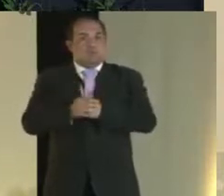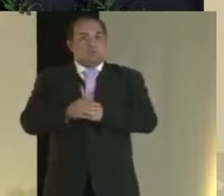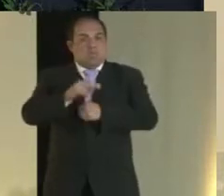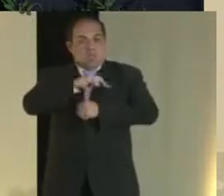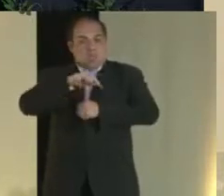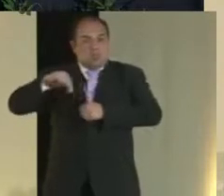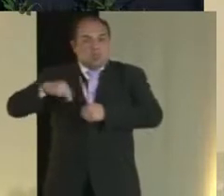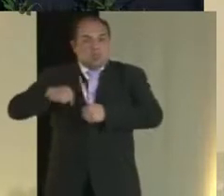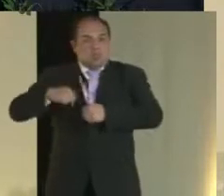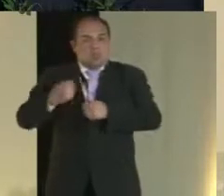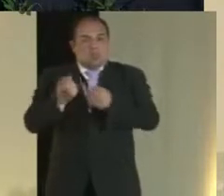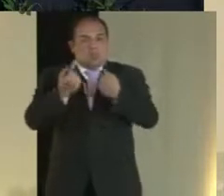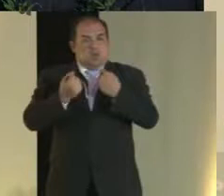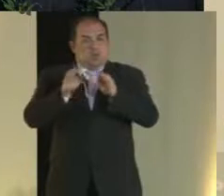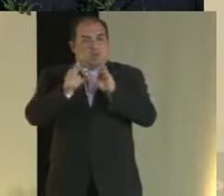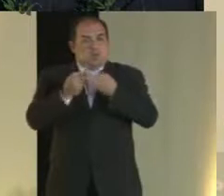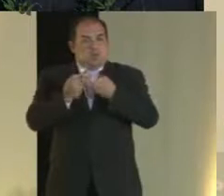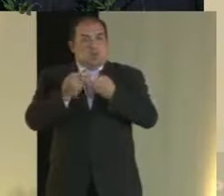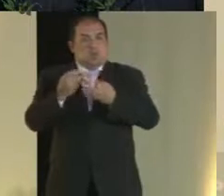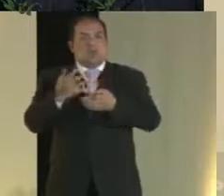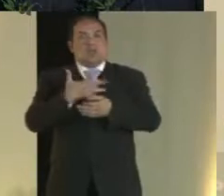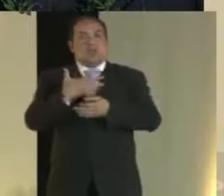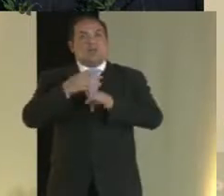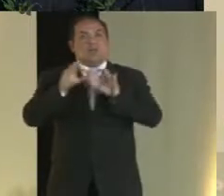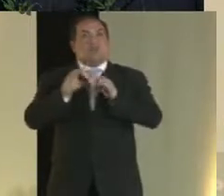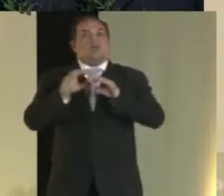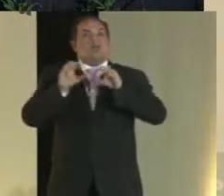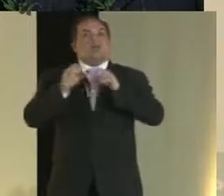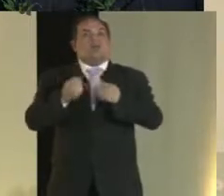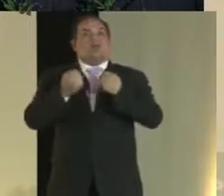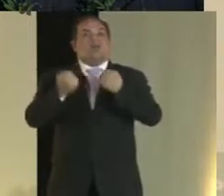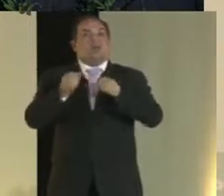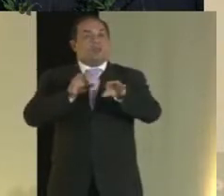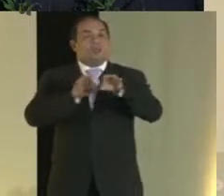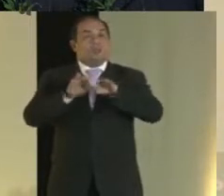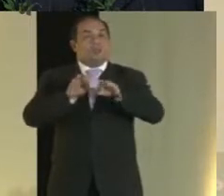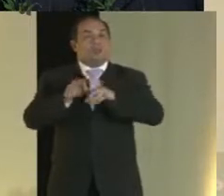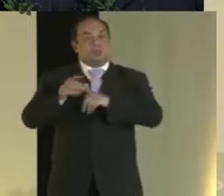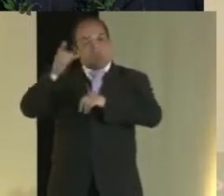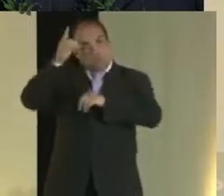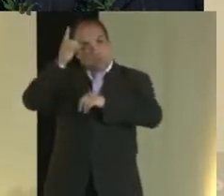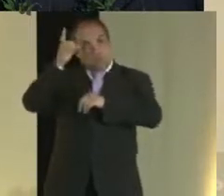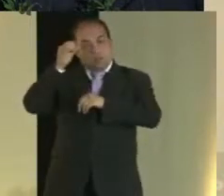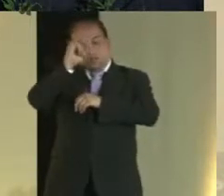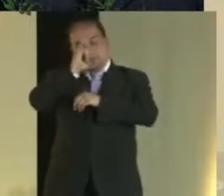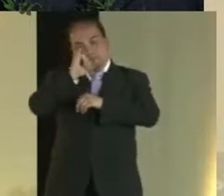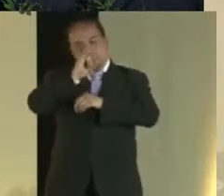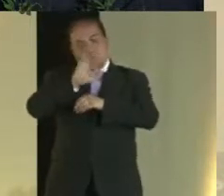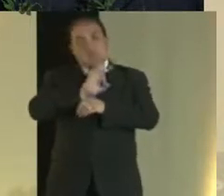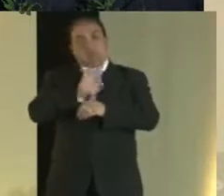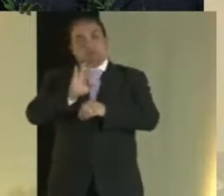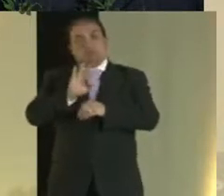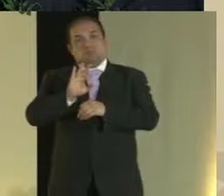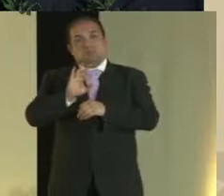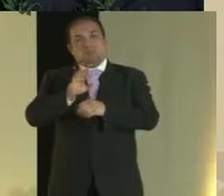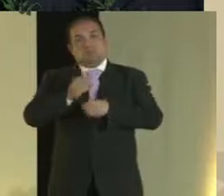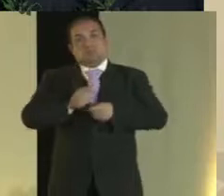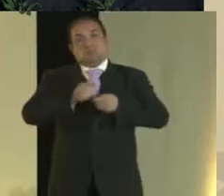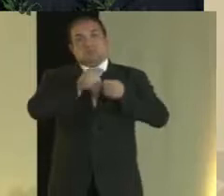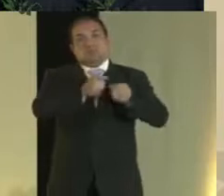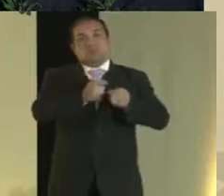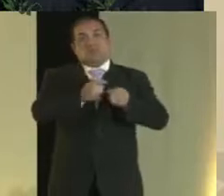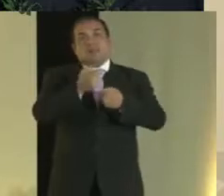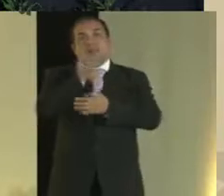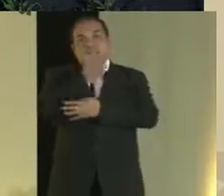una u otra manera alquilamos nuestra fuerza de trabajo y el patrón, bueno, es quien aporta